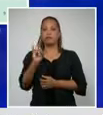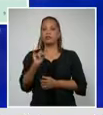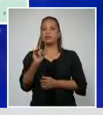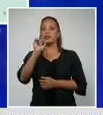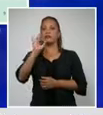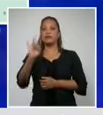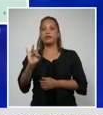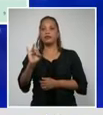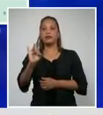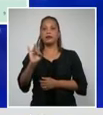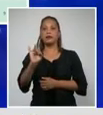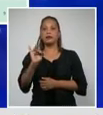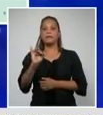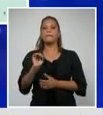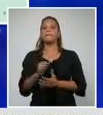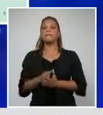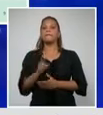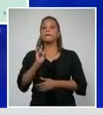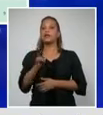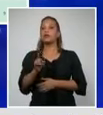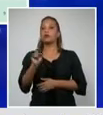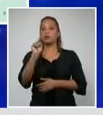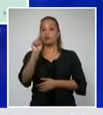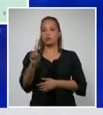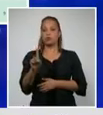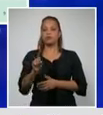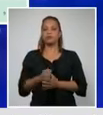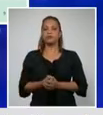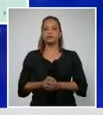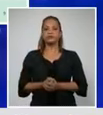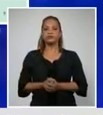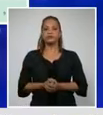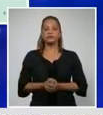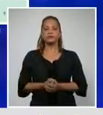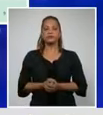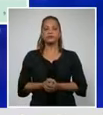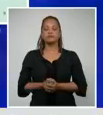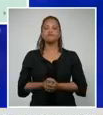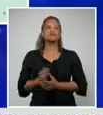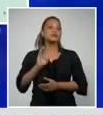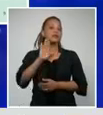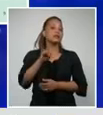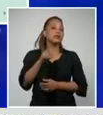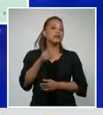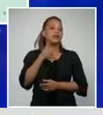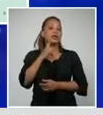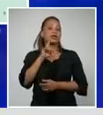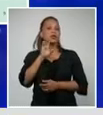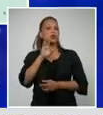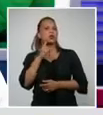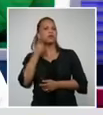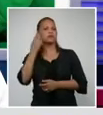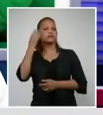de Manicaragua 1 en el día de ayer. Me dicen que creo que no dije,